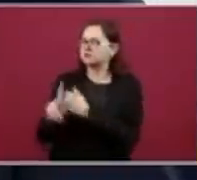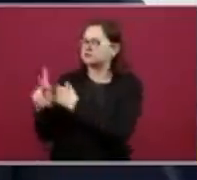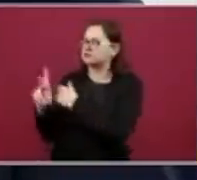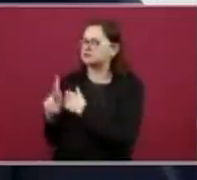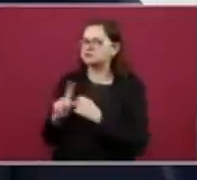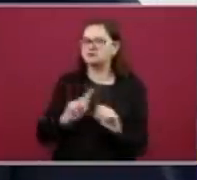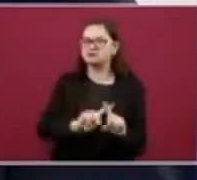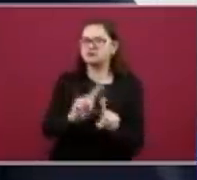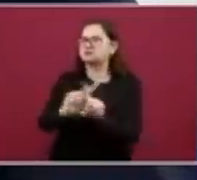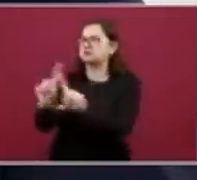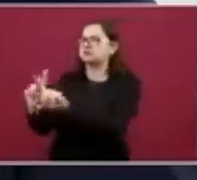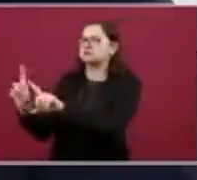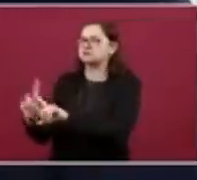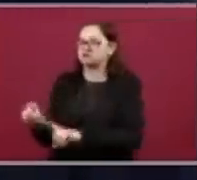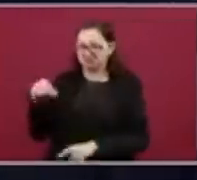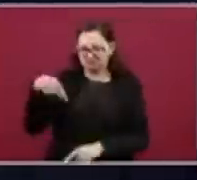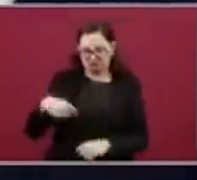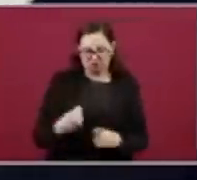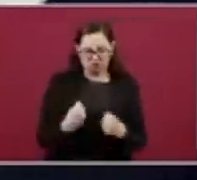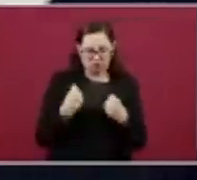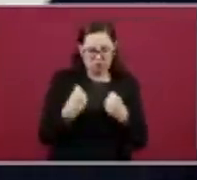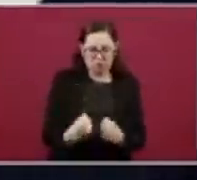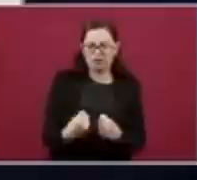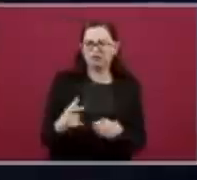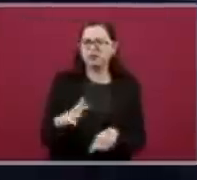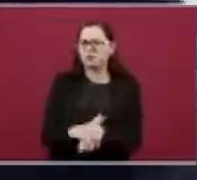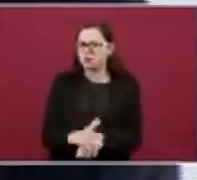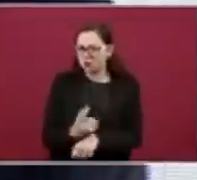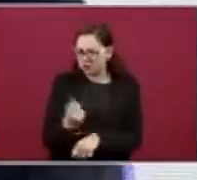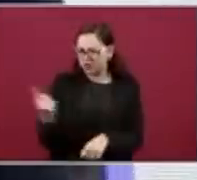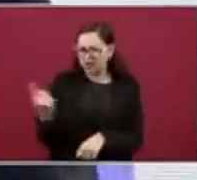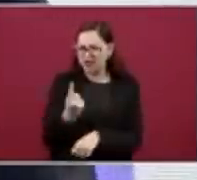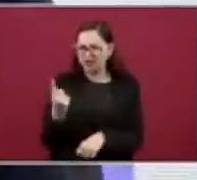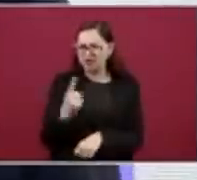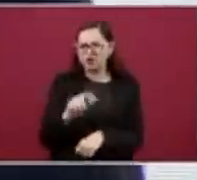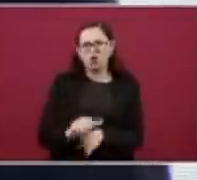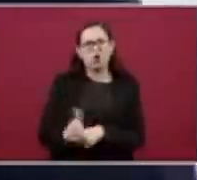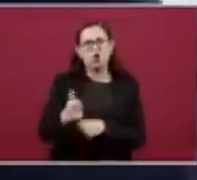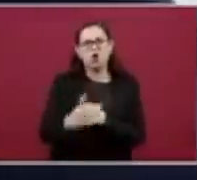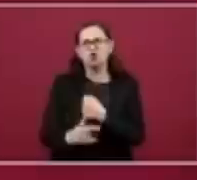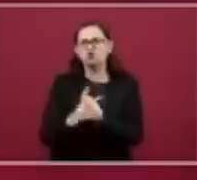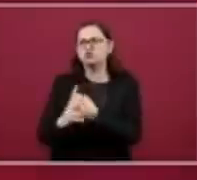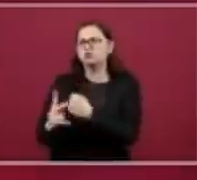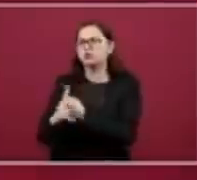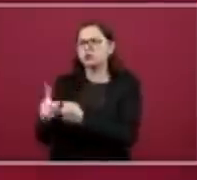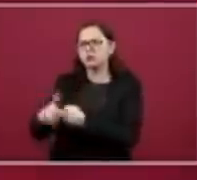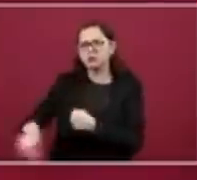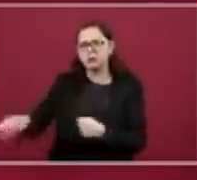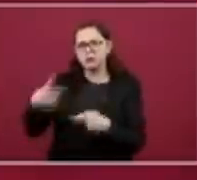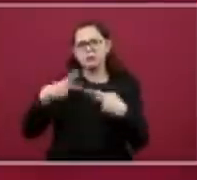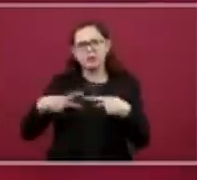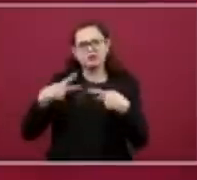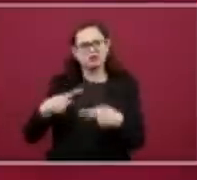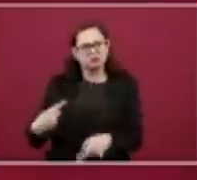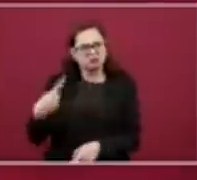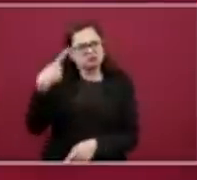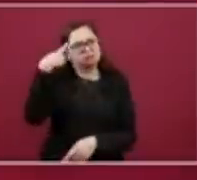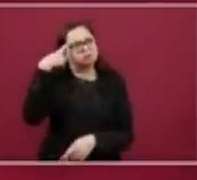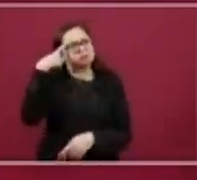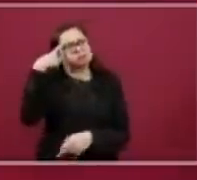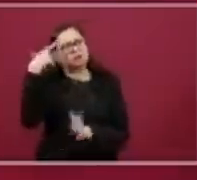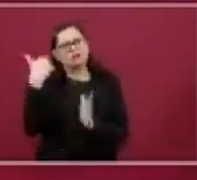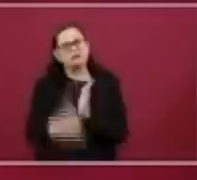muy pocos países con un nivel de conciencia en sus ciudadanos como